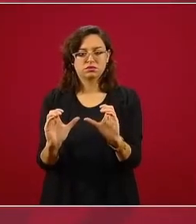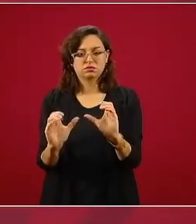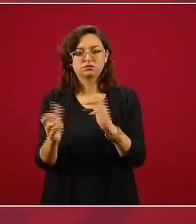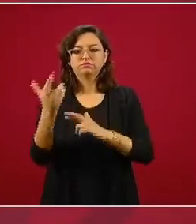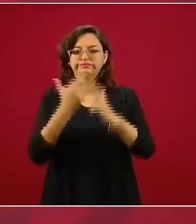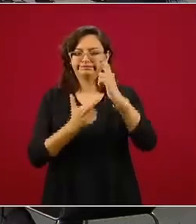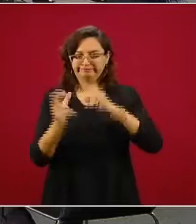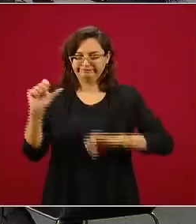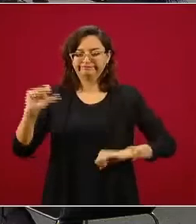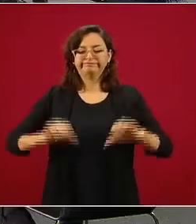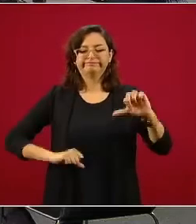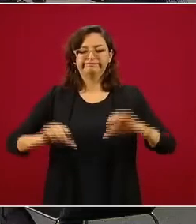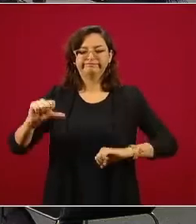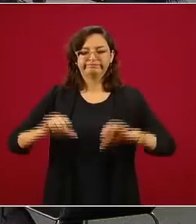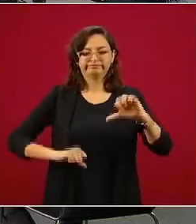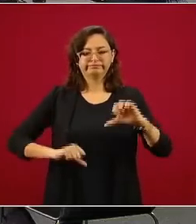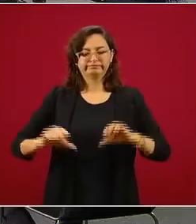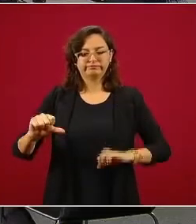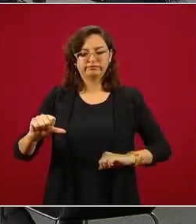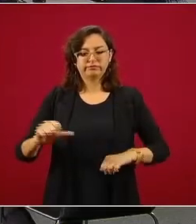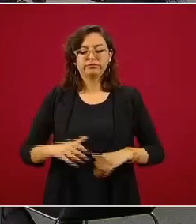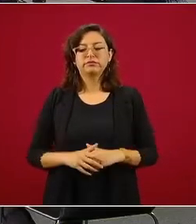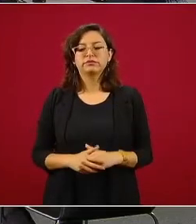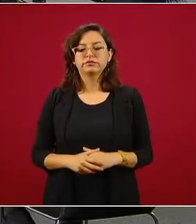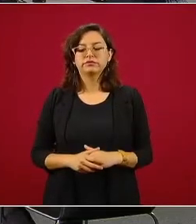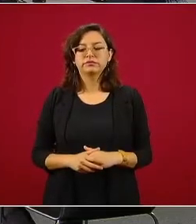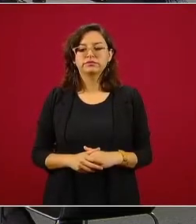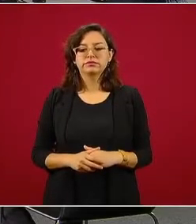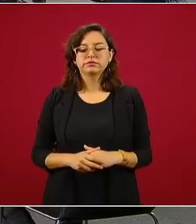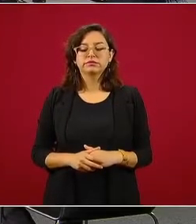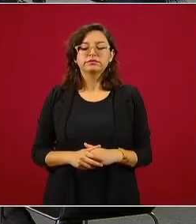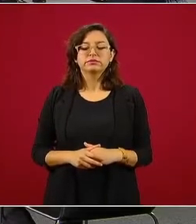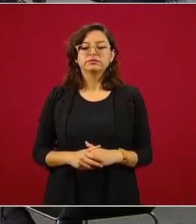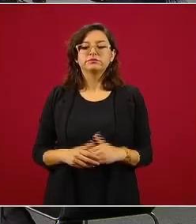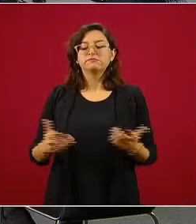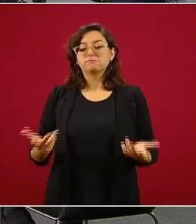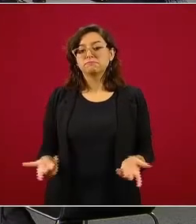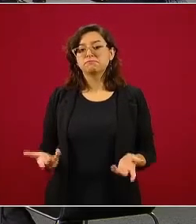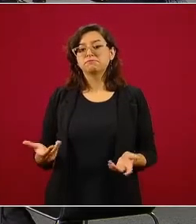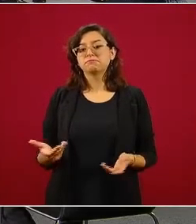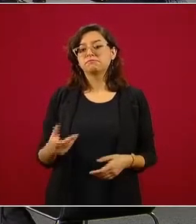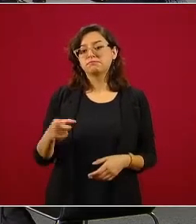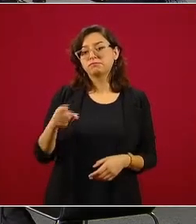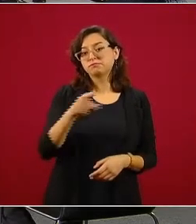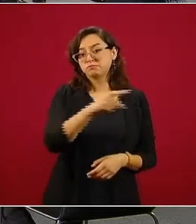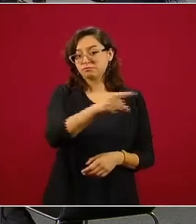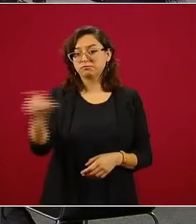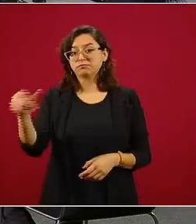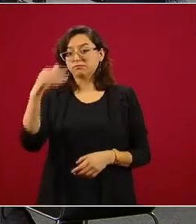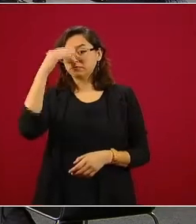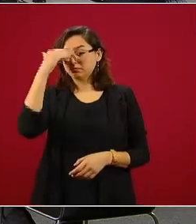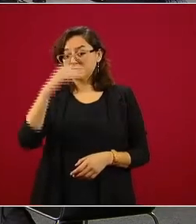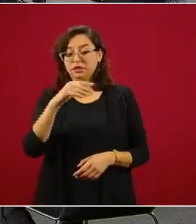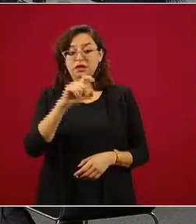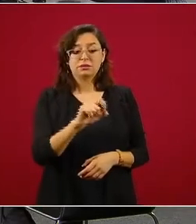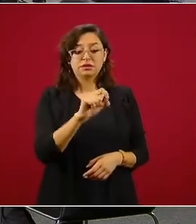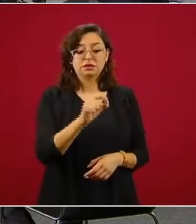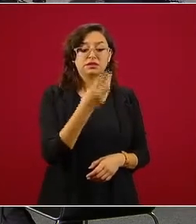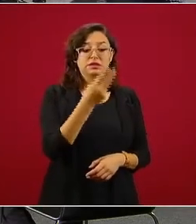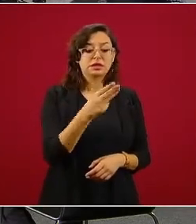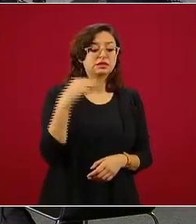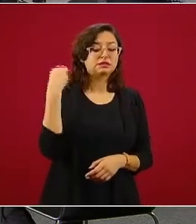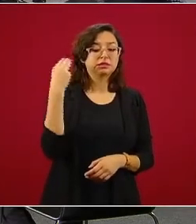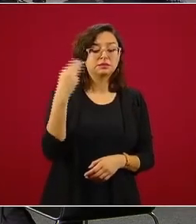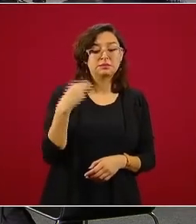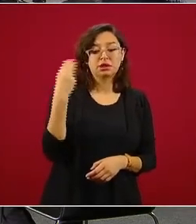breve la idea que la mayoría de ustedes conoce. Del 23 de marzo y hasta el 30 de